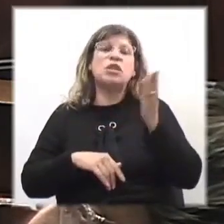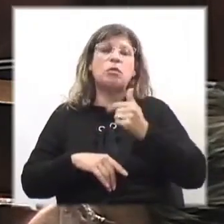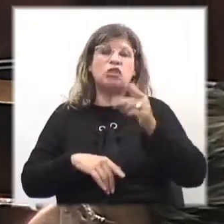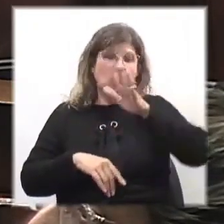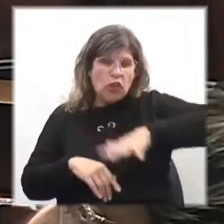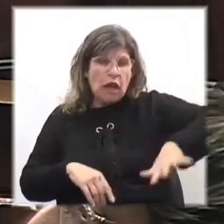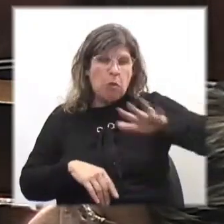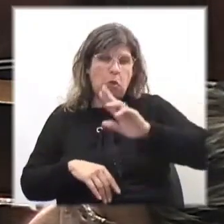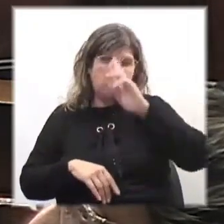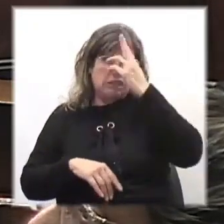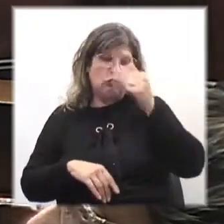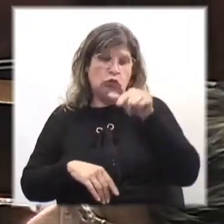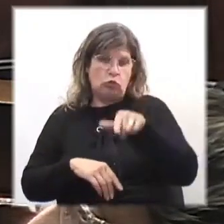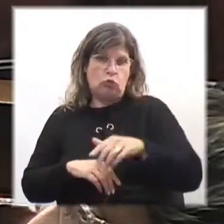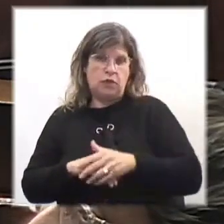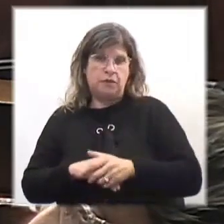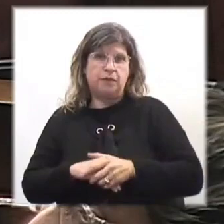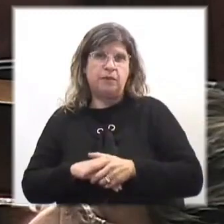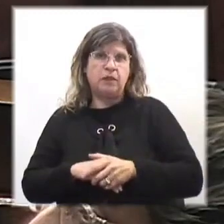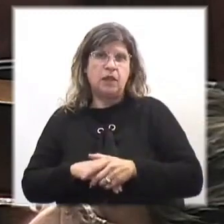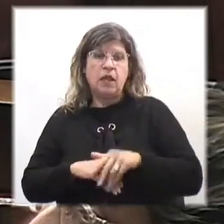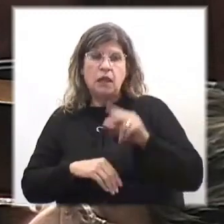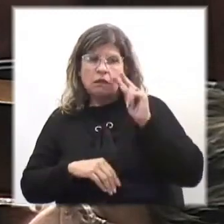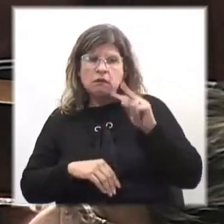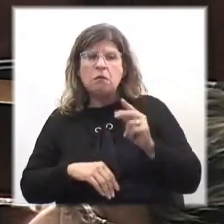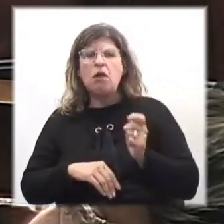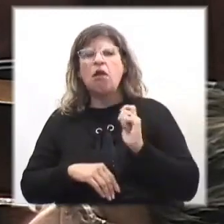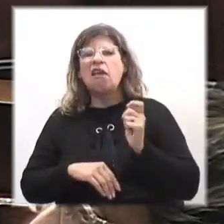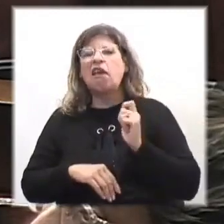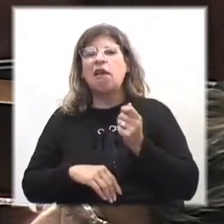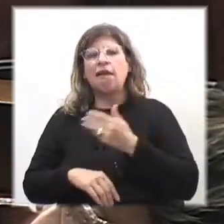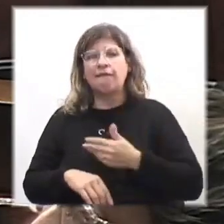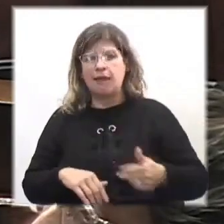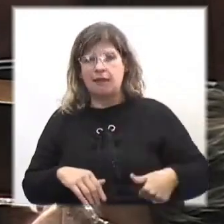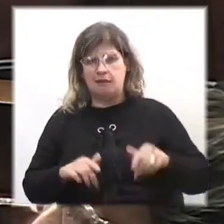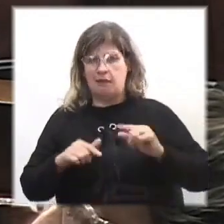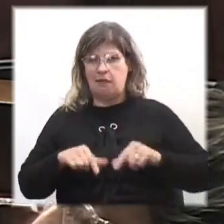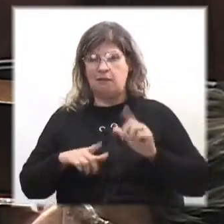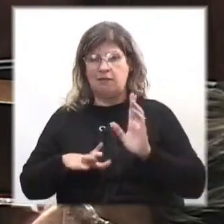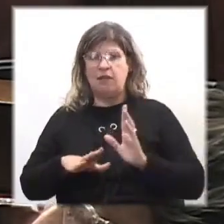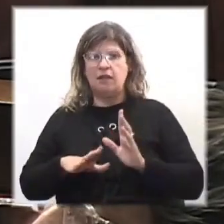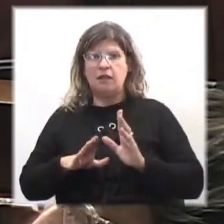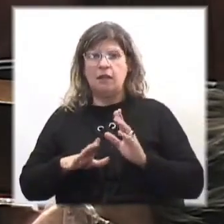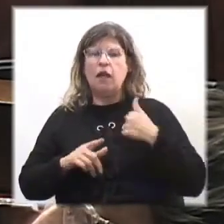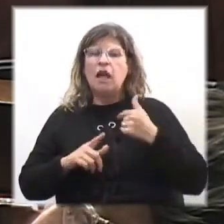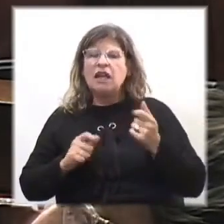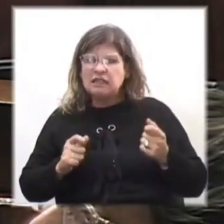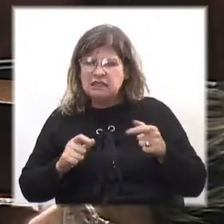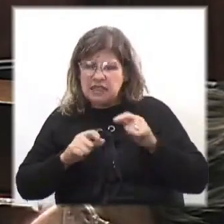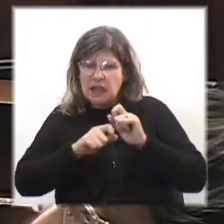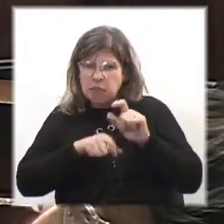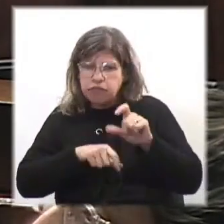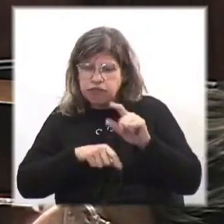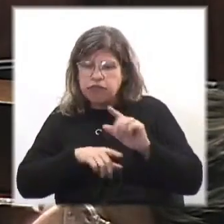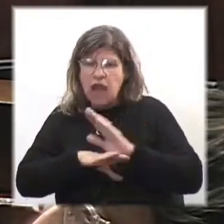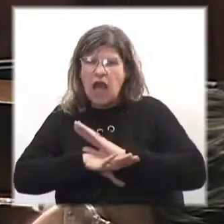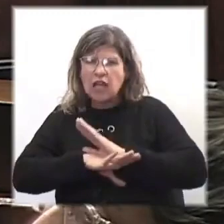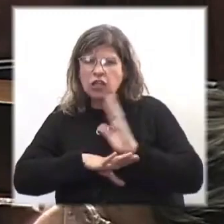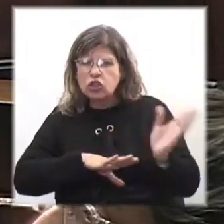población del uruguayo se miró quién gobierna y se está perjudicando a toda la